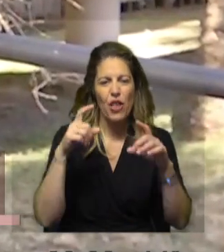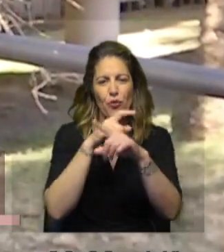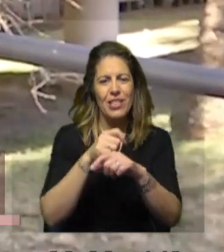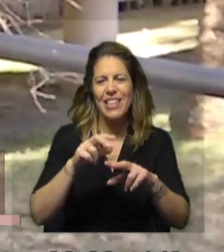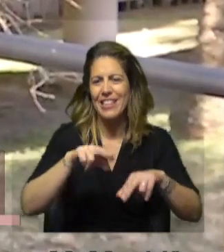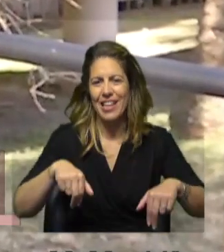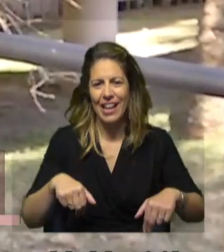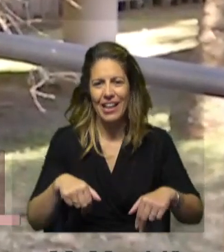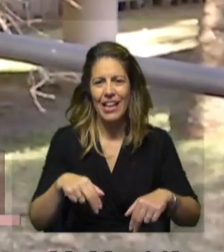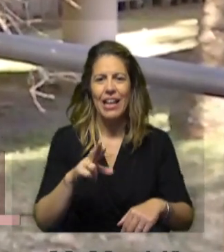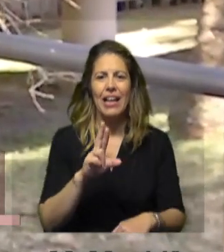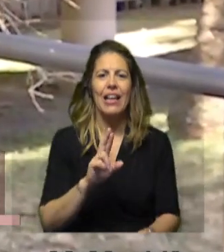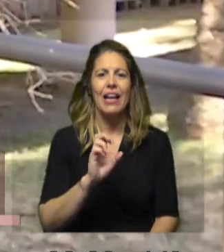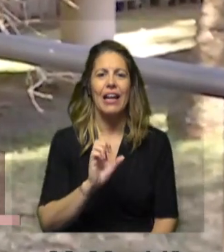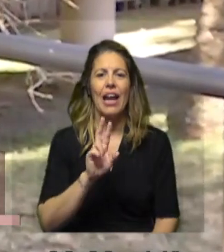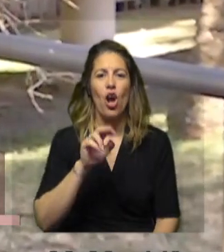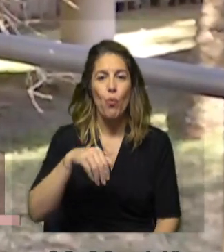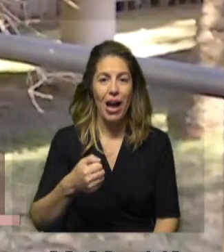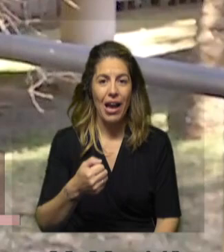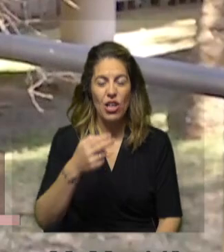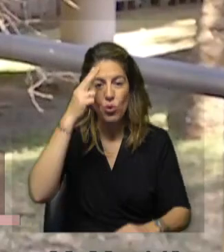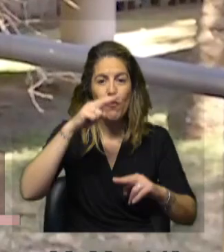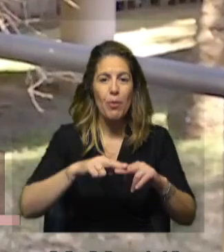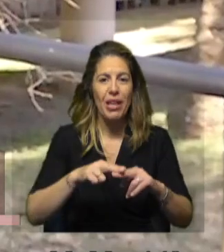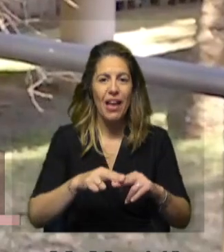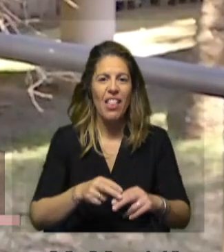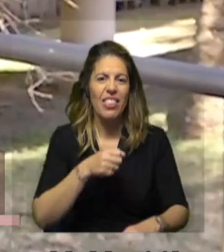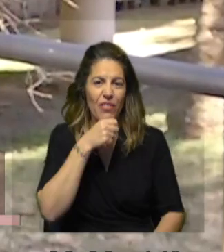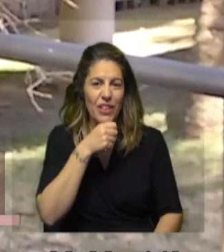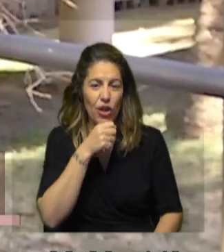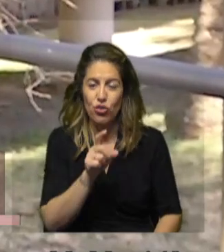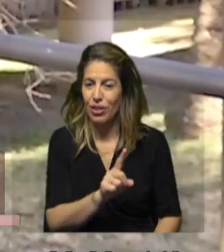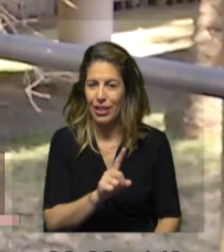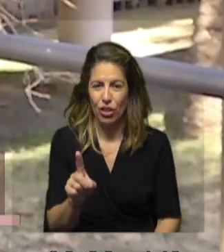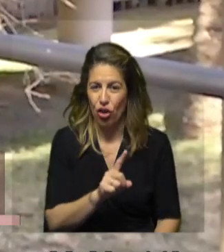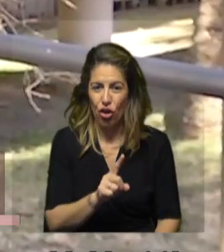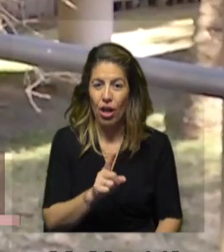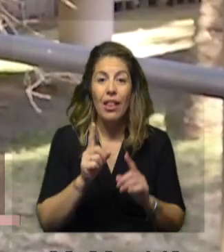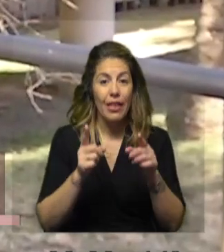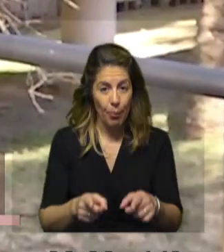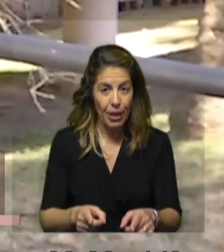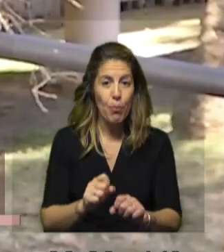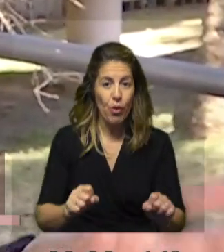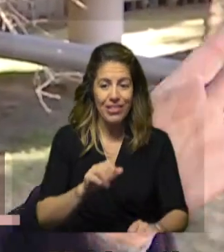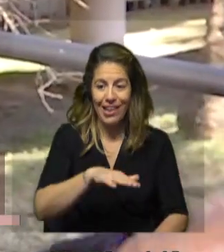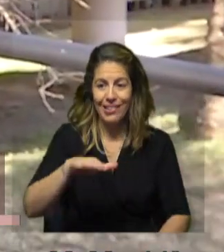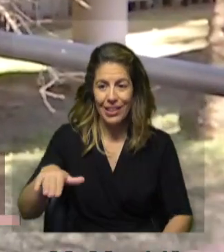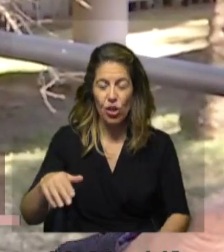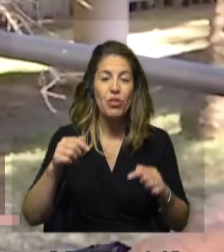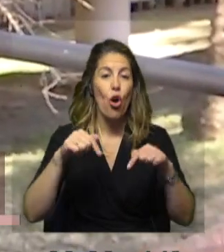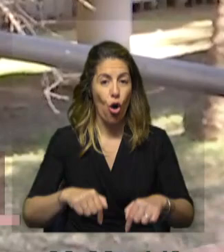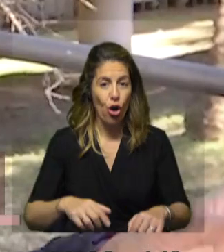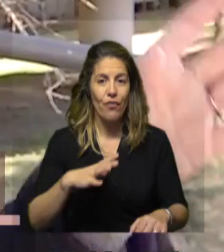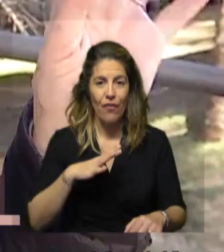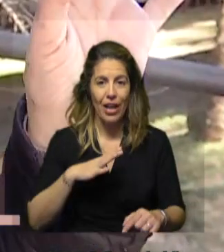reuma es una enfermedad de viejos. Y no es así. La artritis reumatoidea afecta a niños también, ¿no? Por eso hoy vamos a tener también folletos